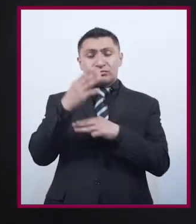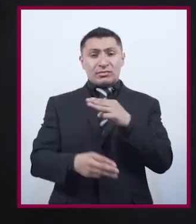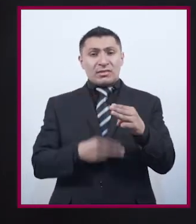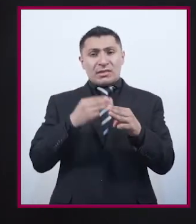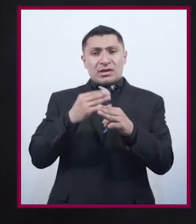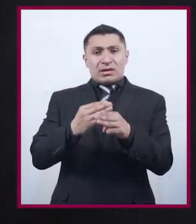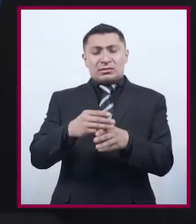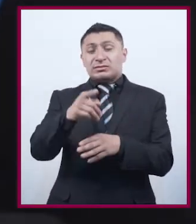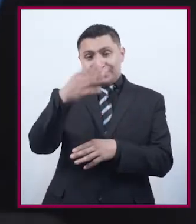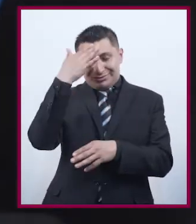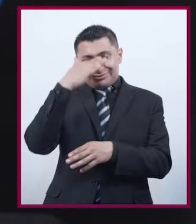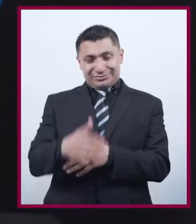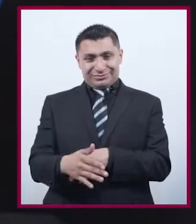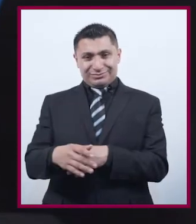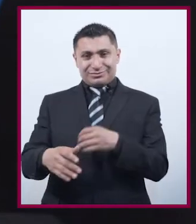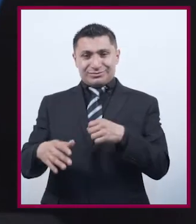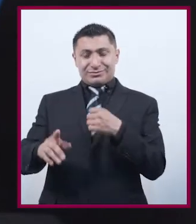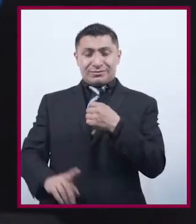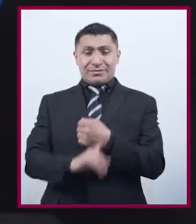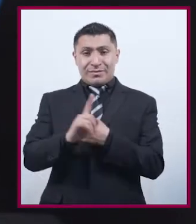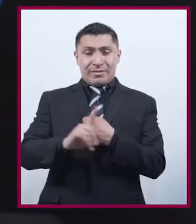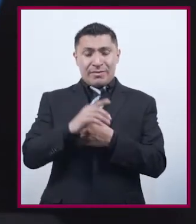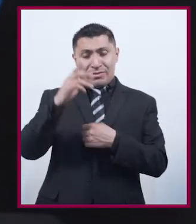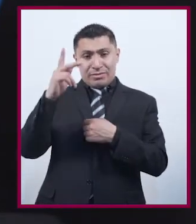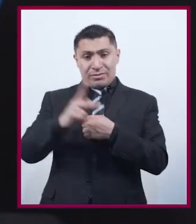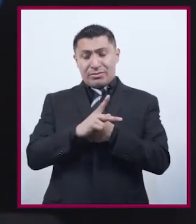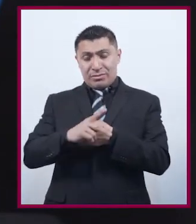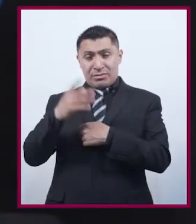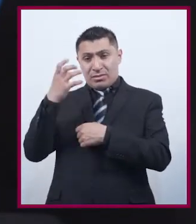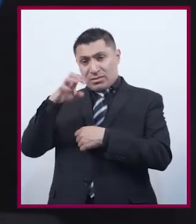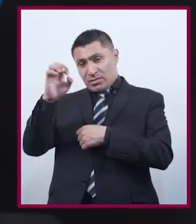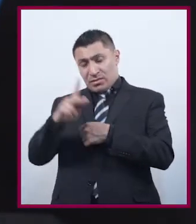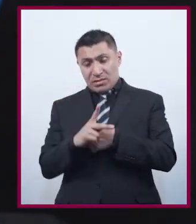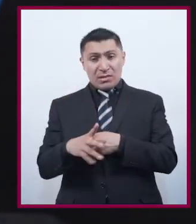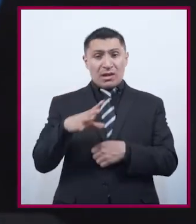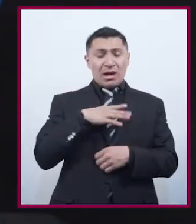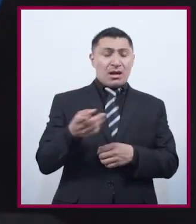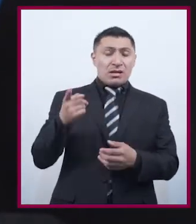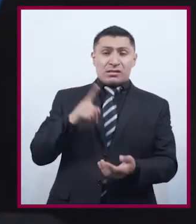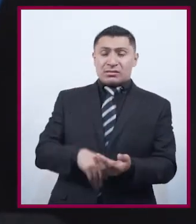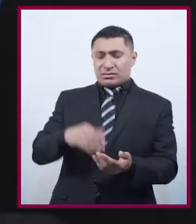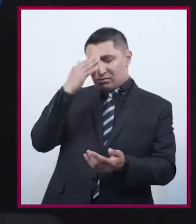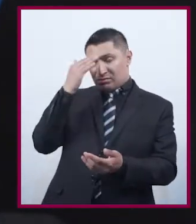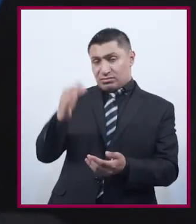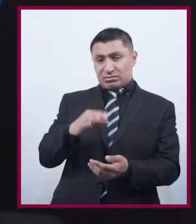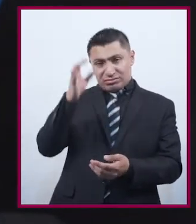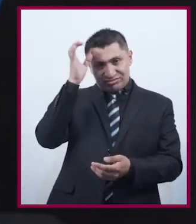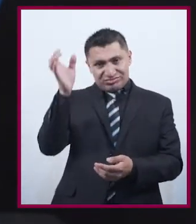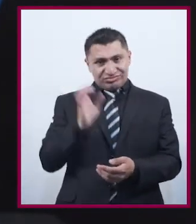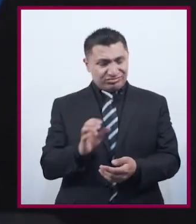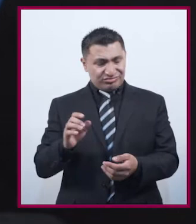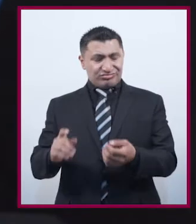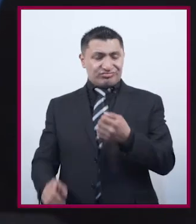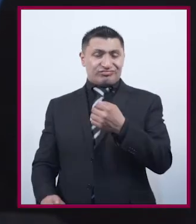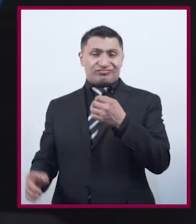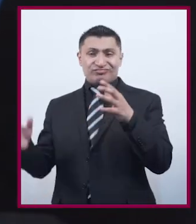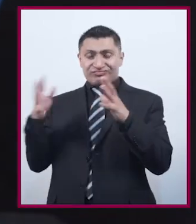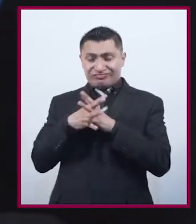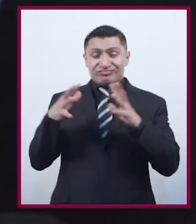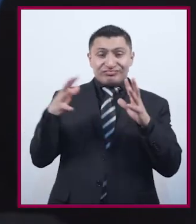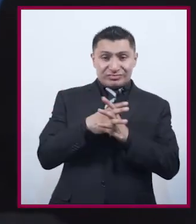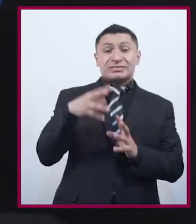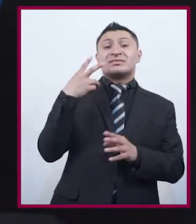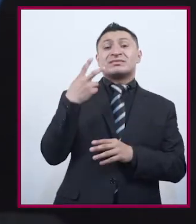Primera Guerra Mundial. Como sabes, las principales potencias europeas se enfrascaron en una terrible y cruenta